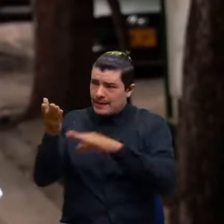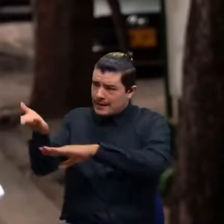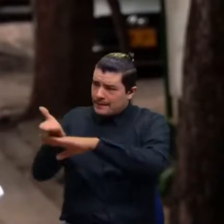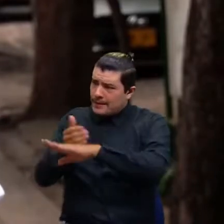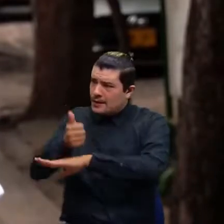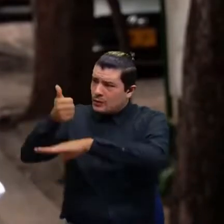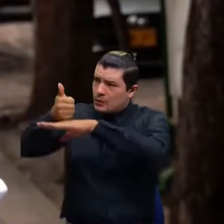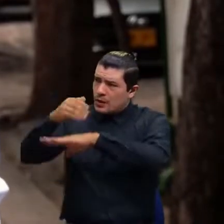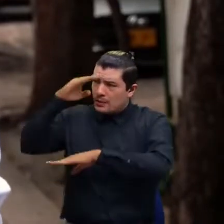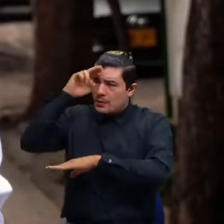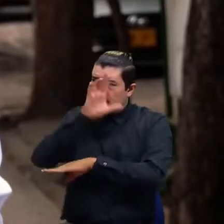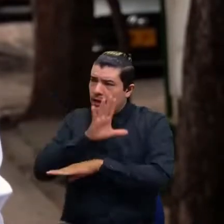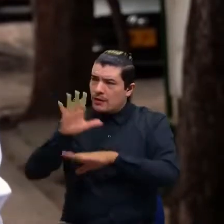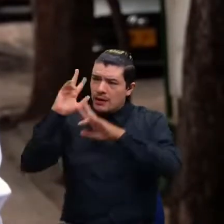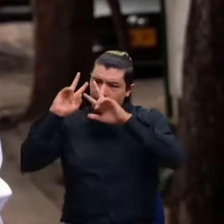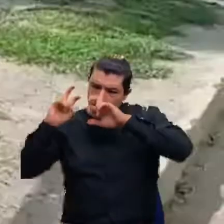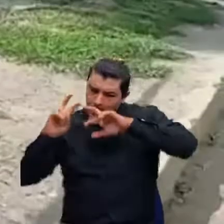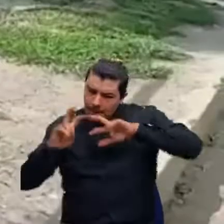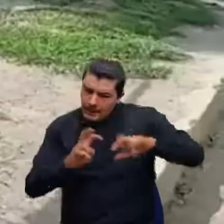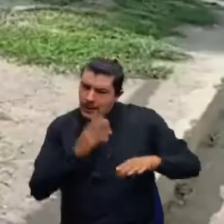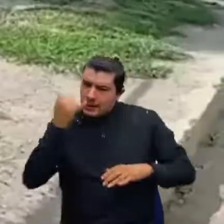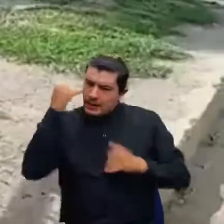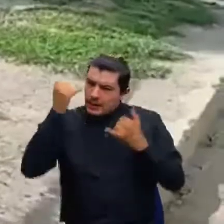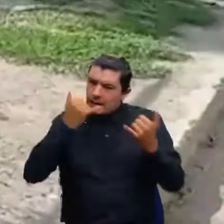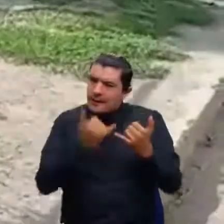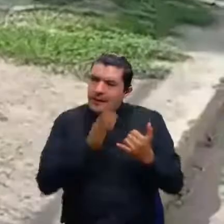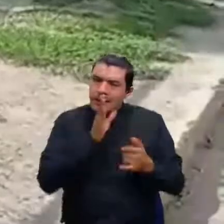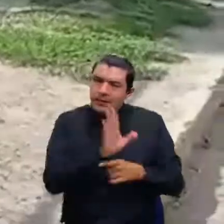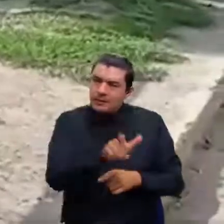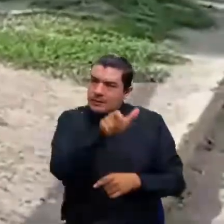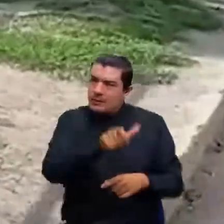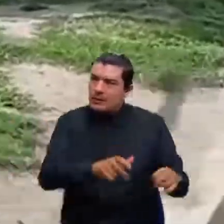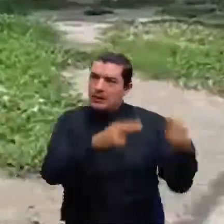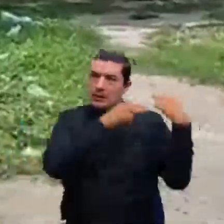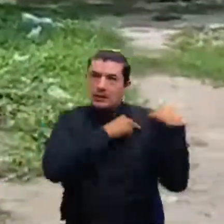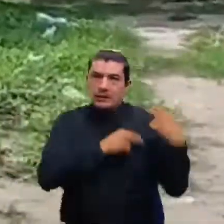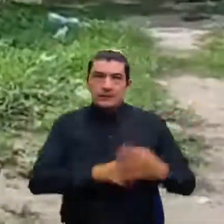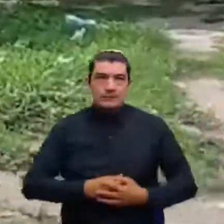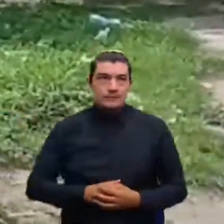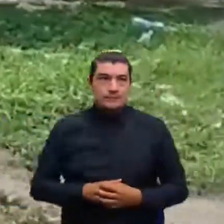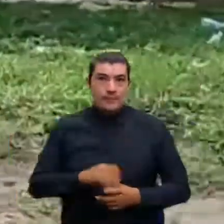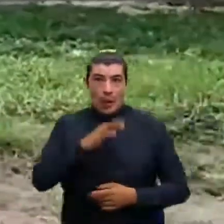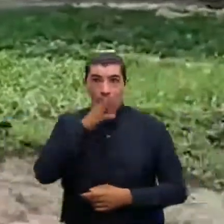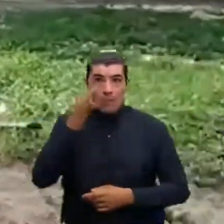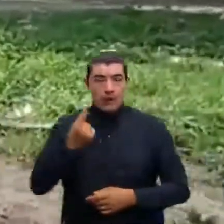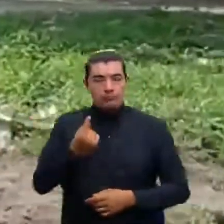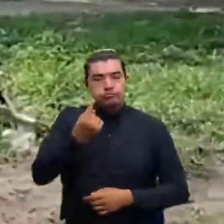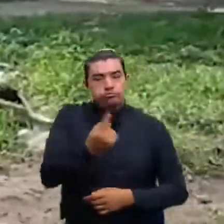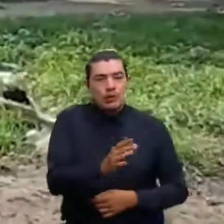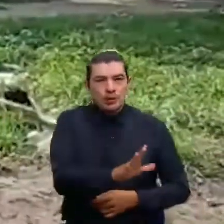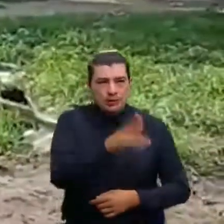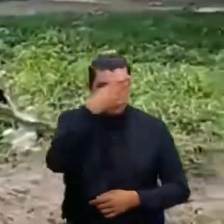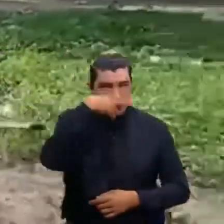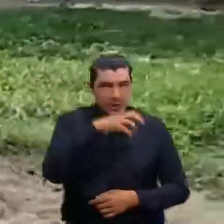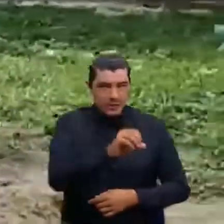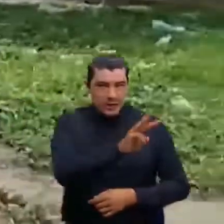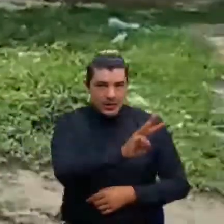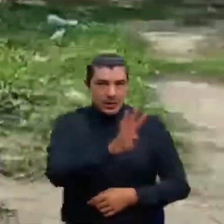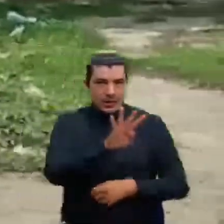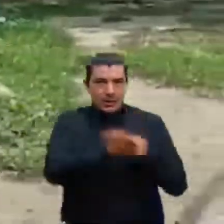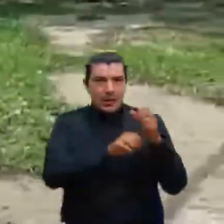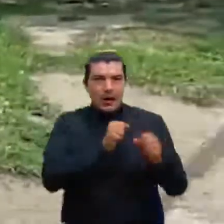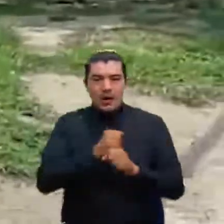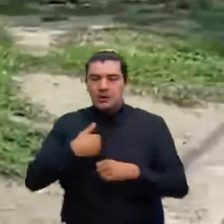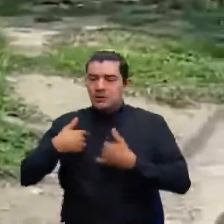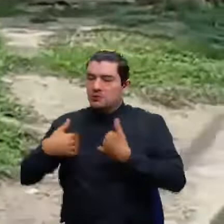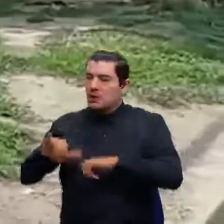hecho y que no quede en la impunidad. Según las autoridades, un hombre se le acercó a Anderson Bonilla de 34 años cuando regresaba de almorzar